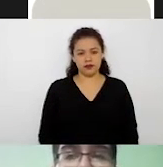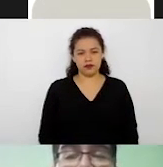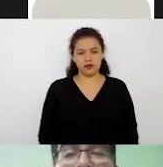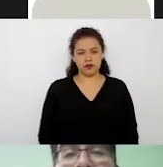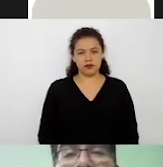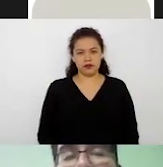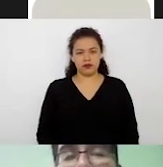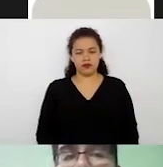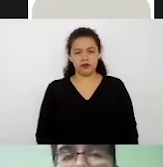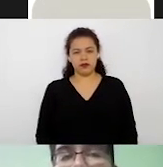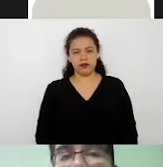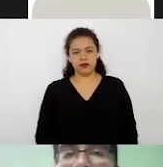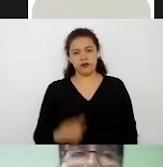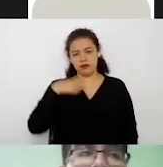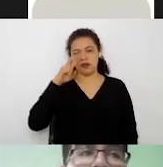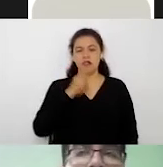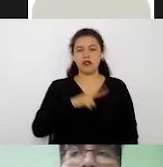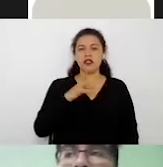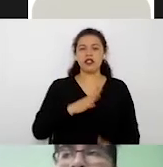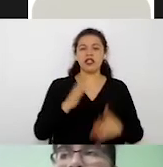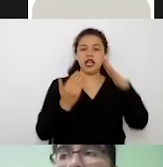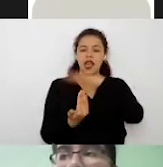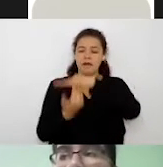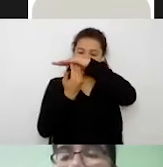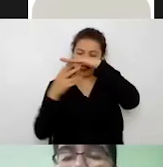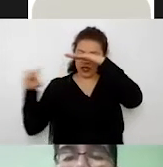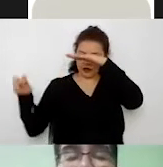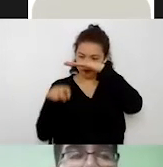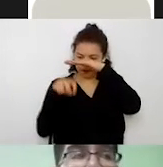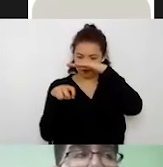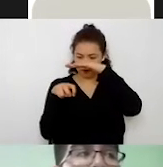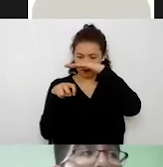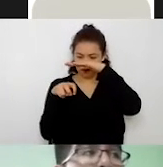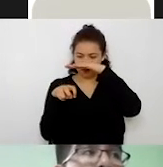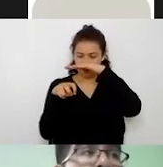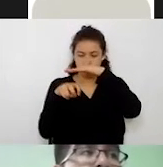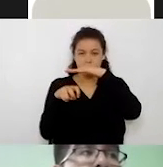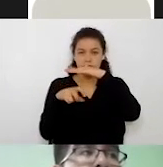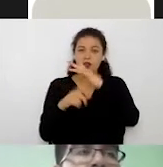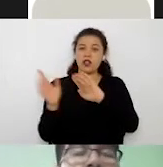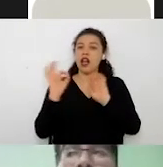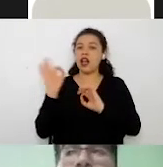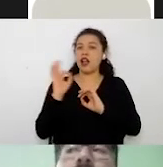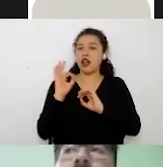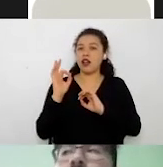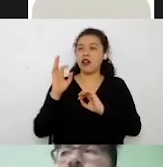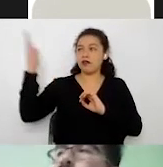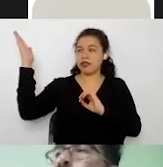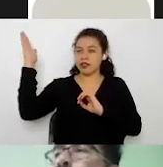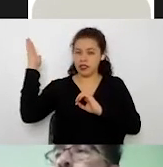que es recomendable ponernos debajo de una mesa o ponernos entre un mueble para que si llega a